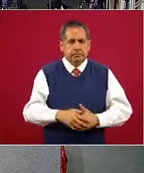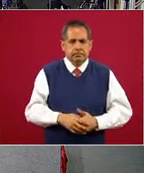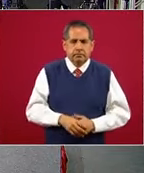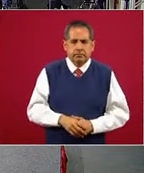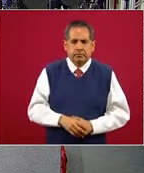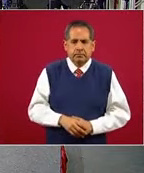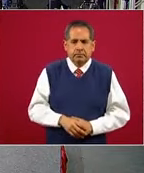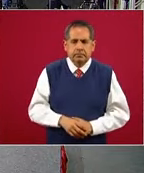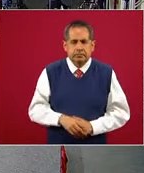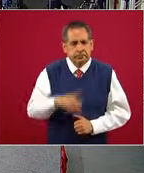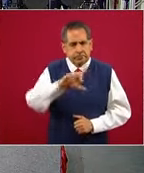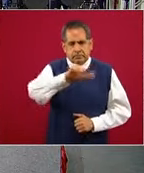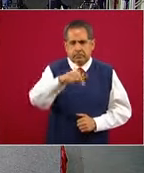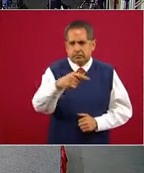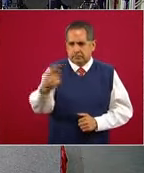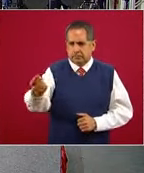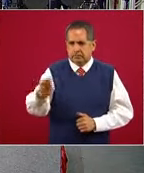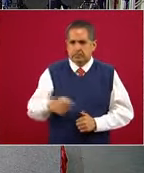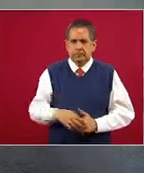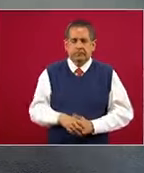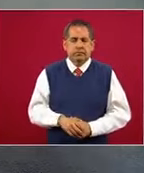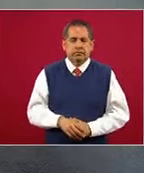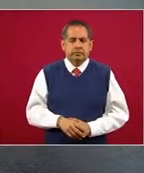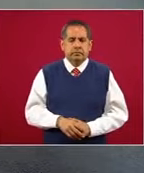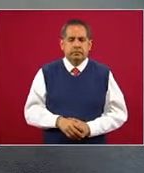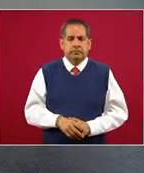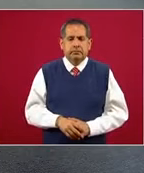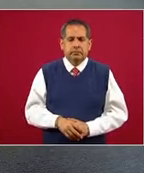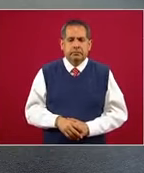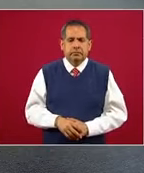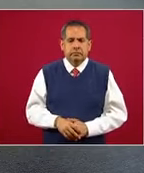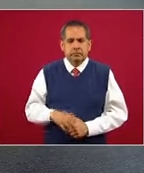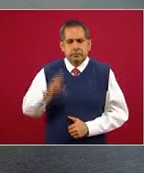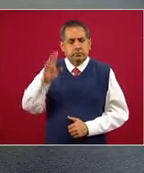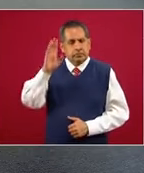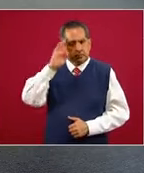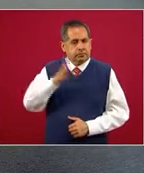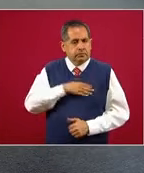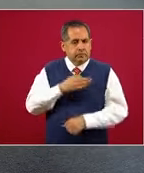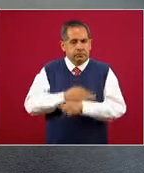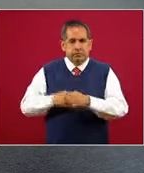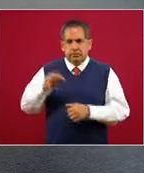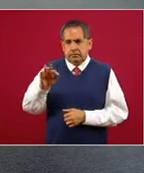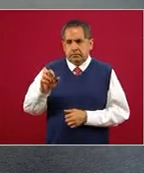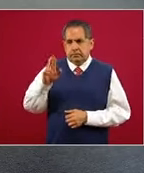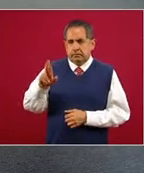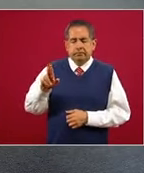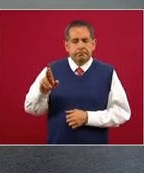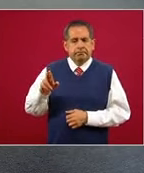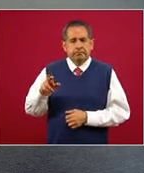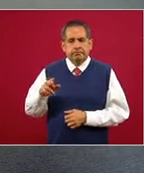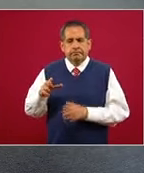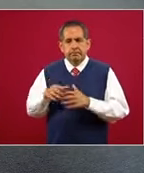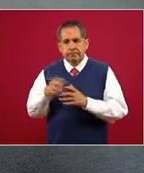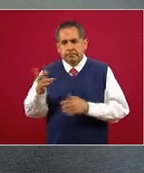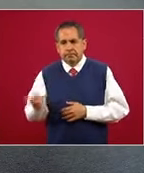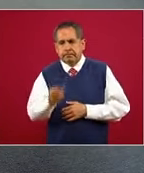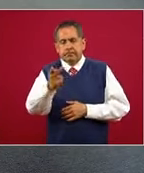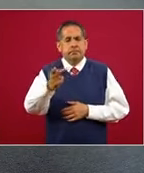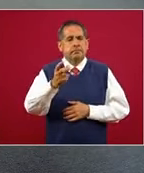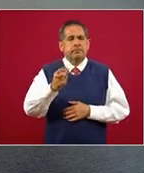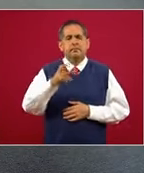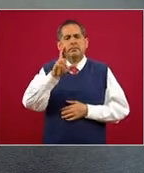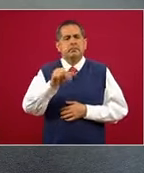atómica. Y luego usted. ¿Mande? Hola, buenas tardes. Fernanda Mendoza para Glucosa Atómica. Preguntarle a la